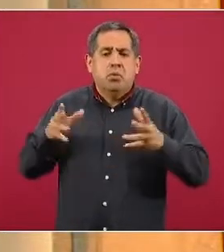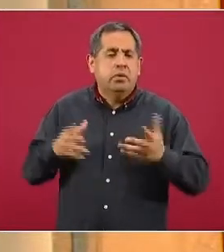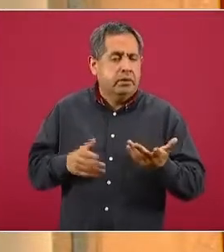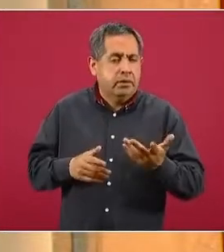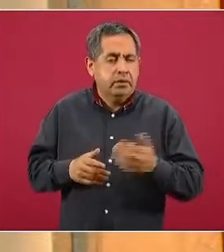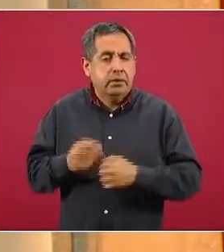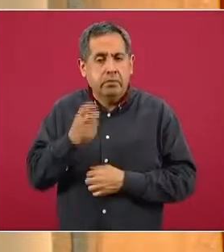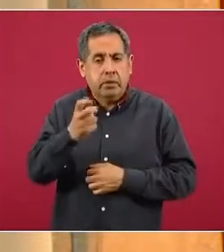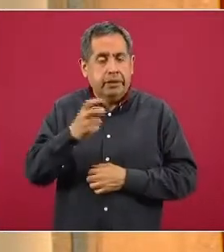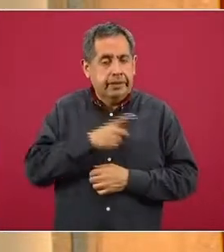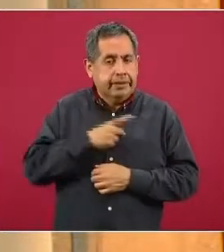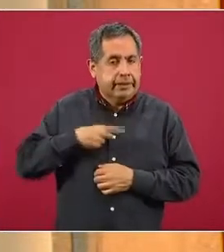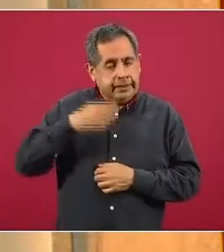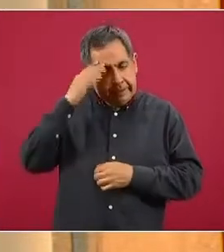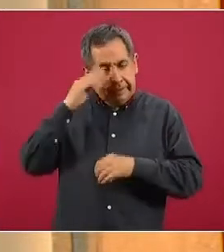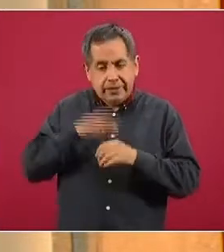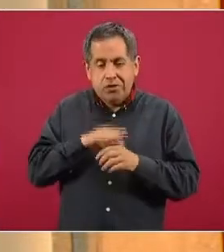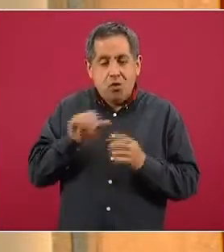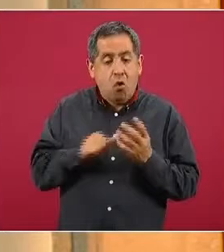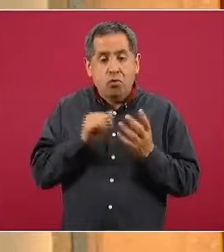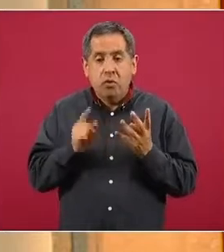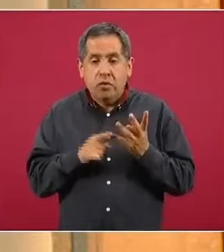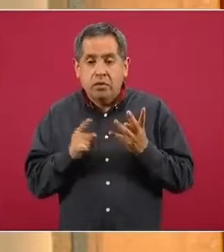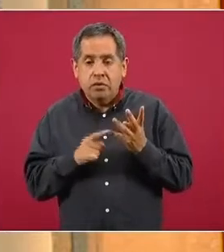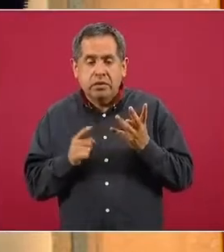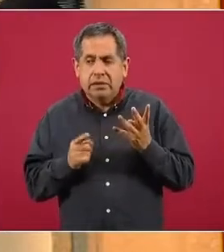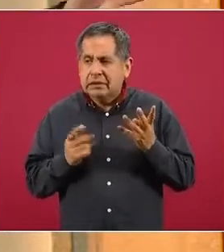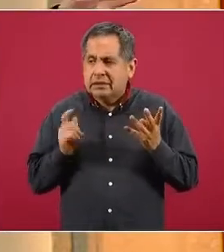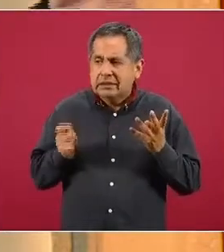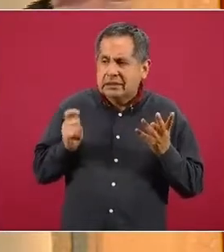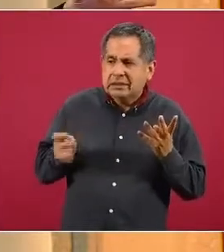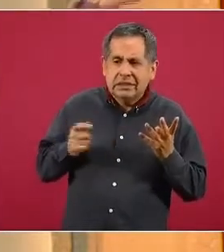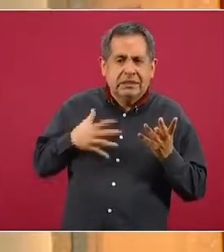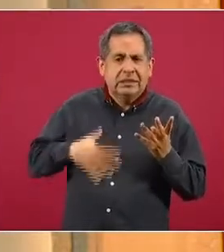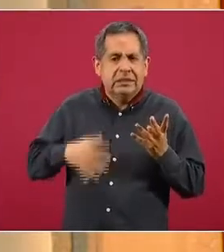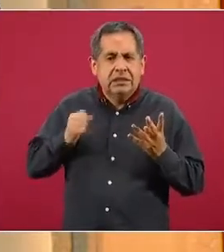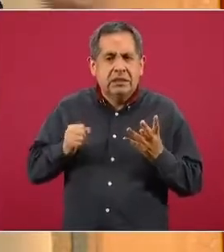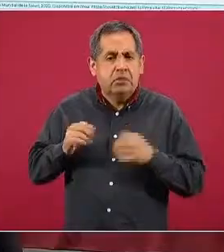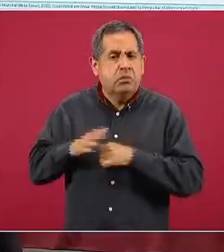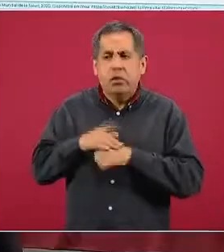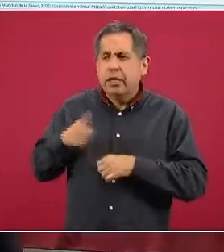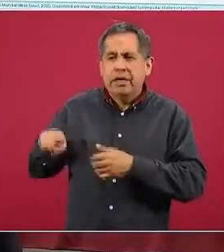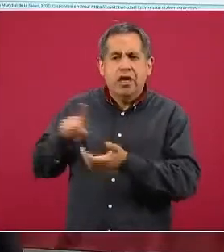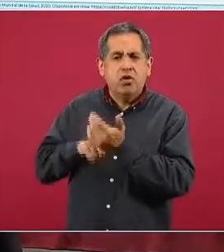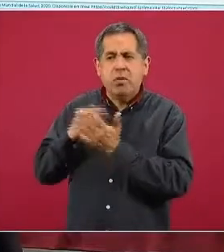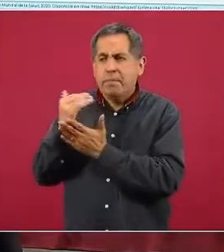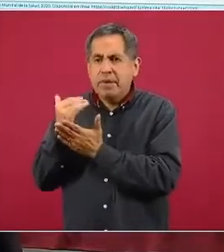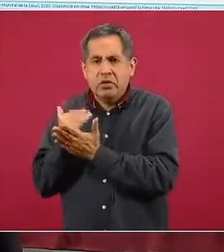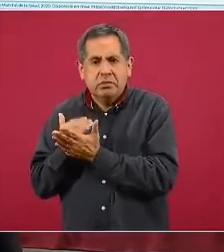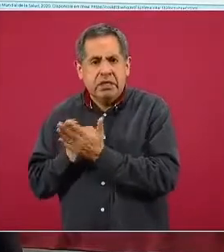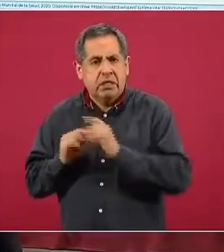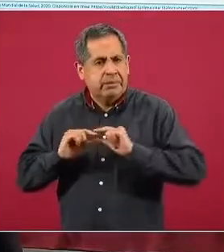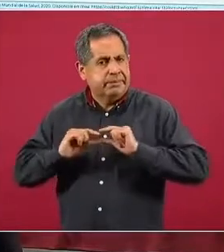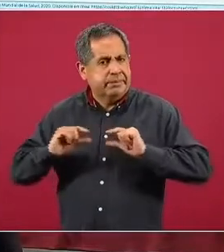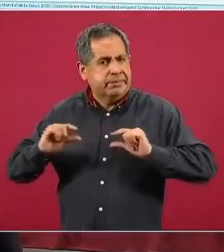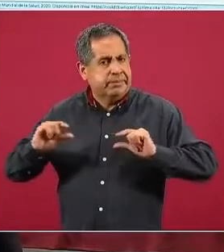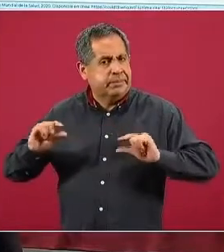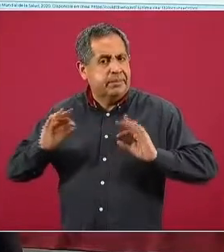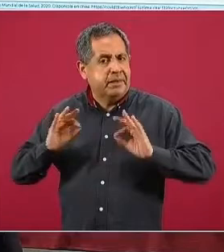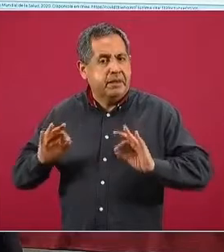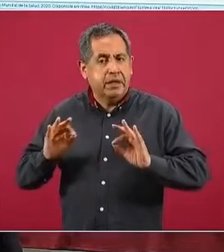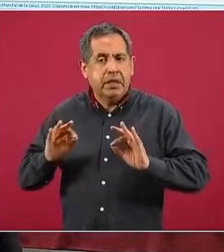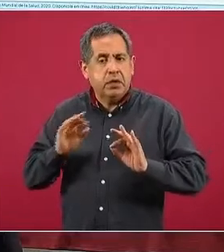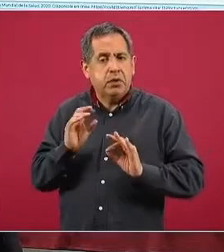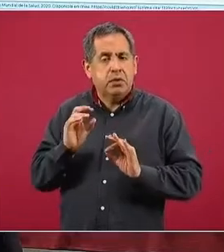tanto, hay que tener otros elementos de evidencia para explicar por qué hay esta reducción y no es directamente